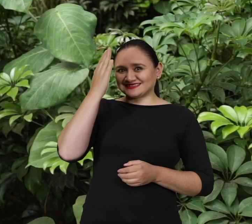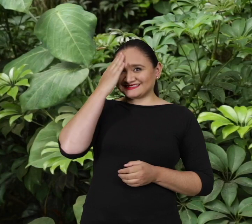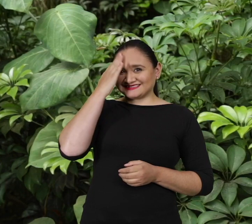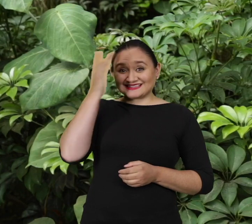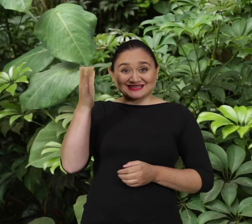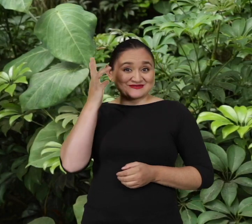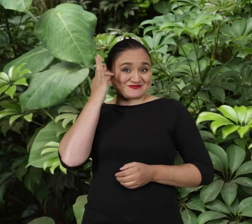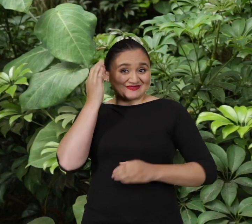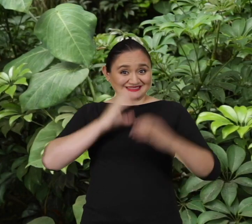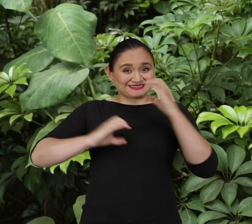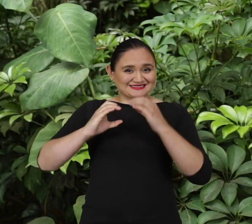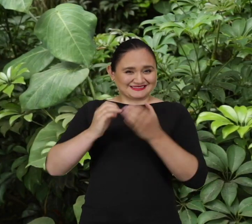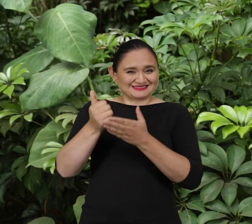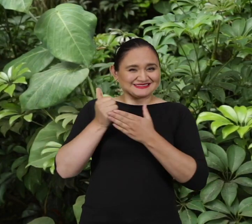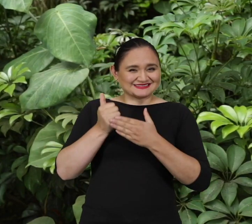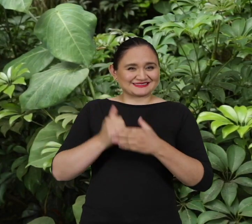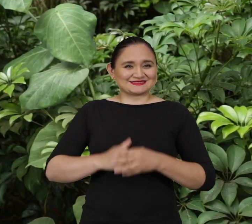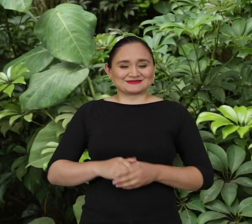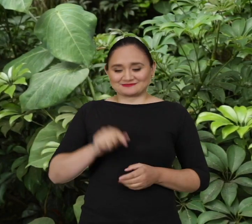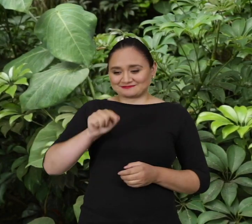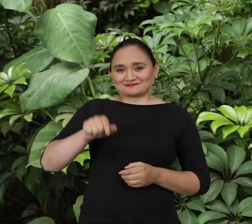tengo a alguien que me puede ayudar.